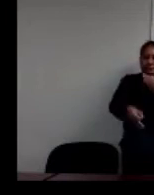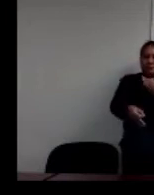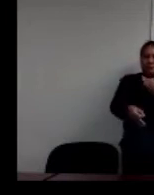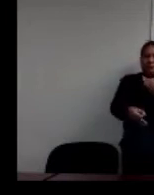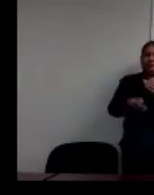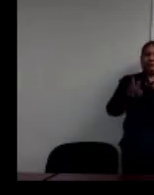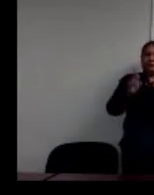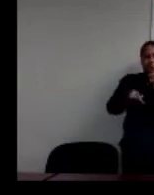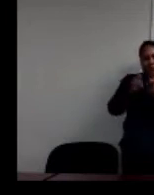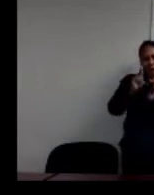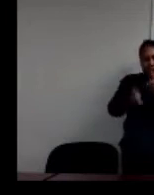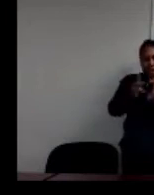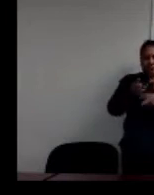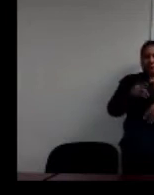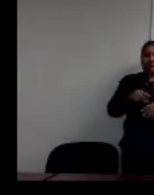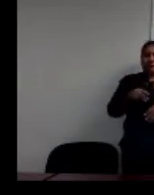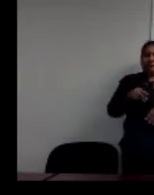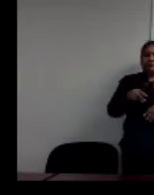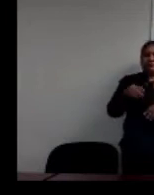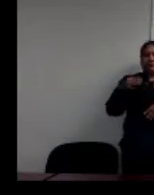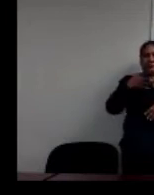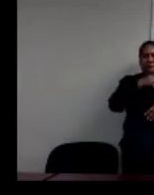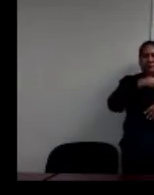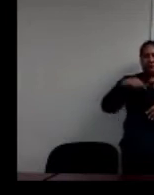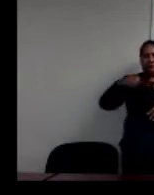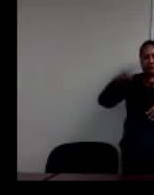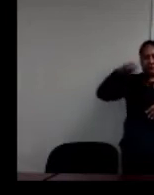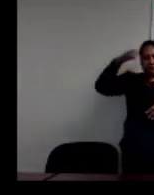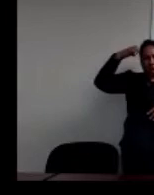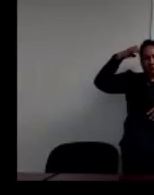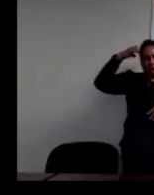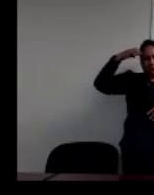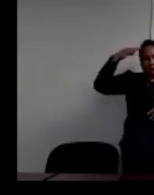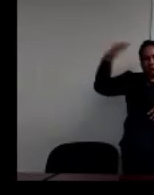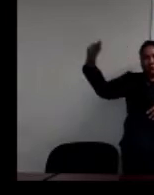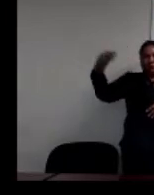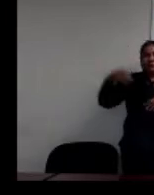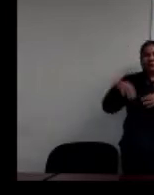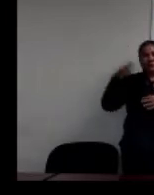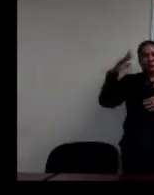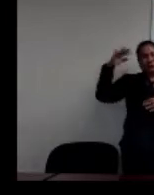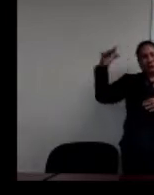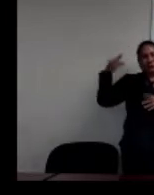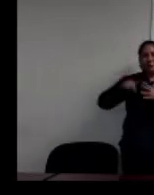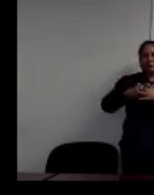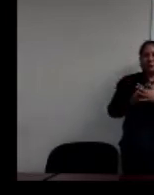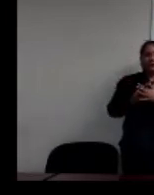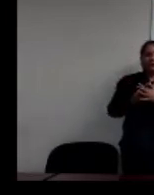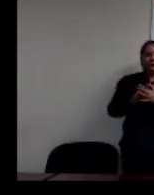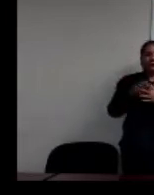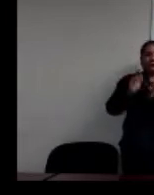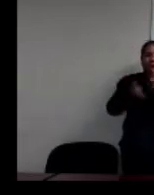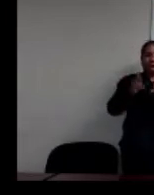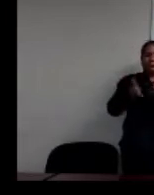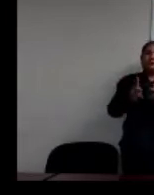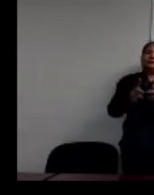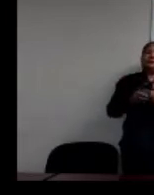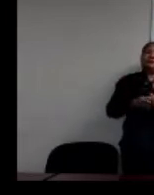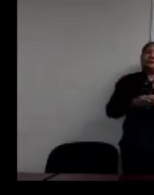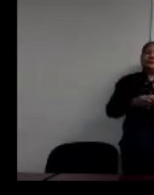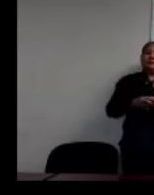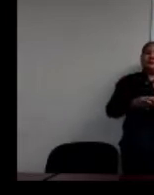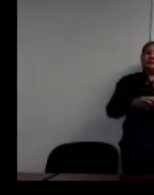conversación. Que muchos de nosotros en la etapa adulta todavía nos cuesta mucho trabajo iniciar las conversaciones, tanto